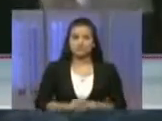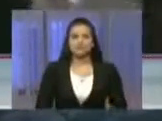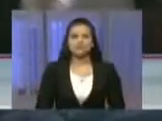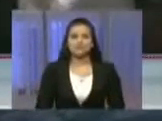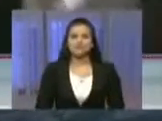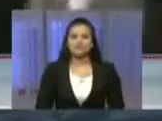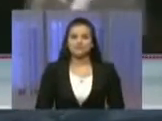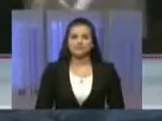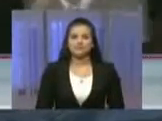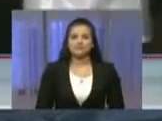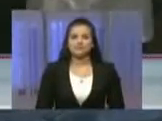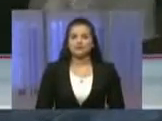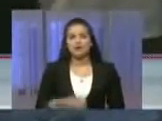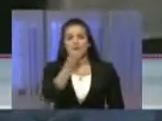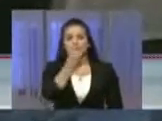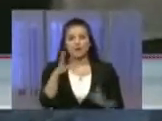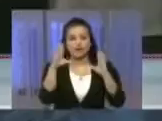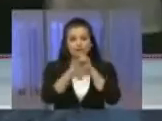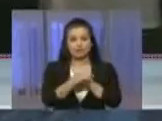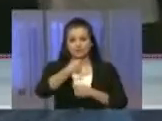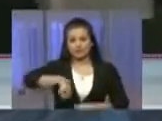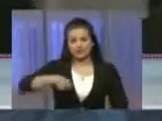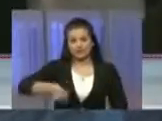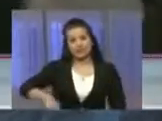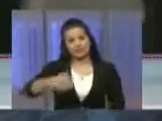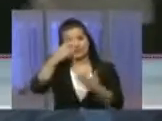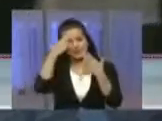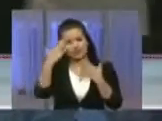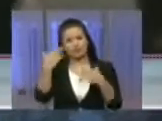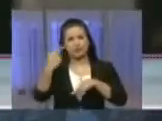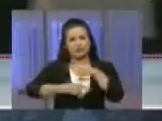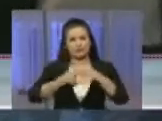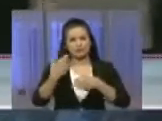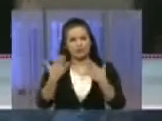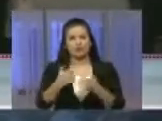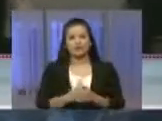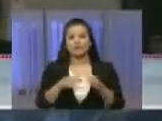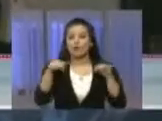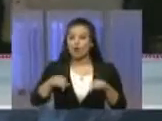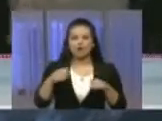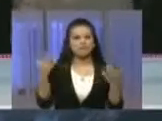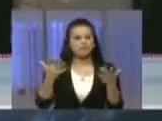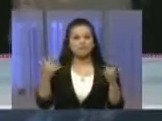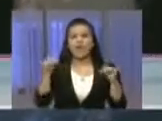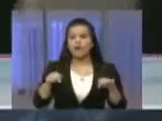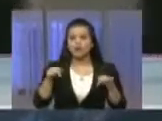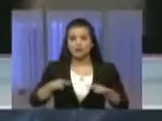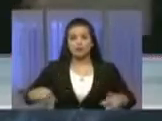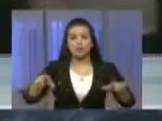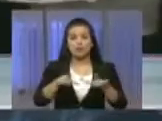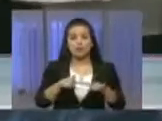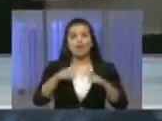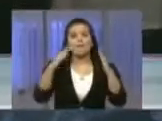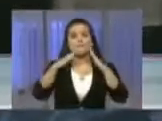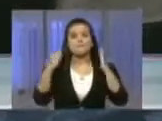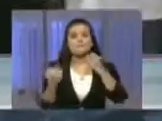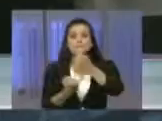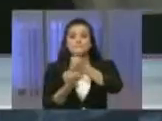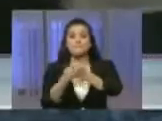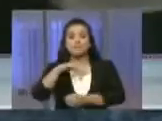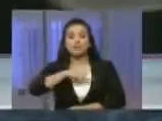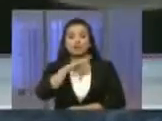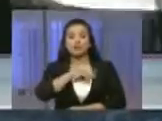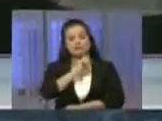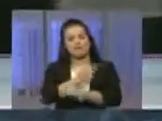venga Buenas noches presidente un saludo a revolucionario hoy nos encontramos aquí en las bases de misiones fuerza